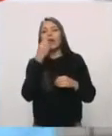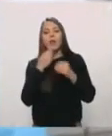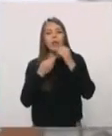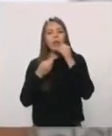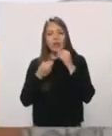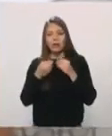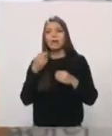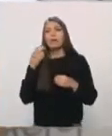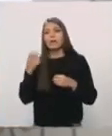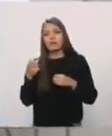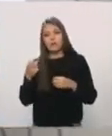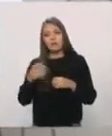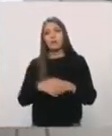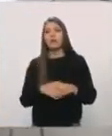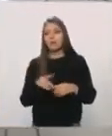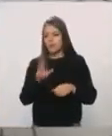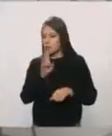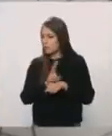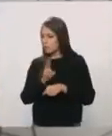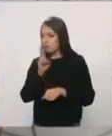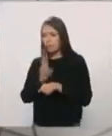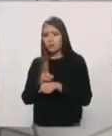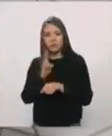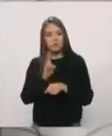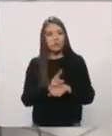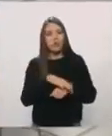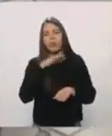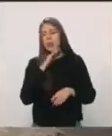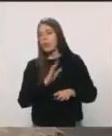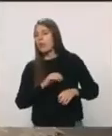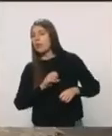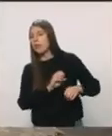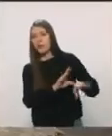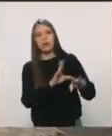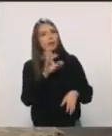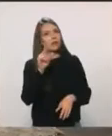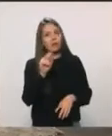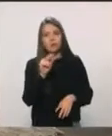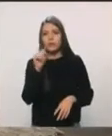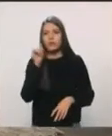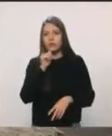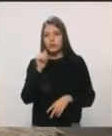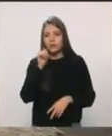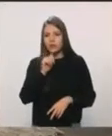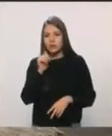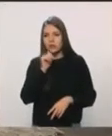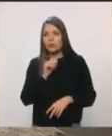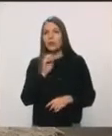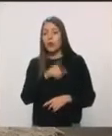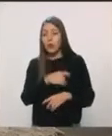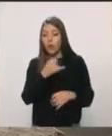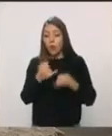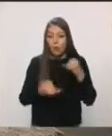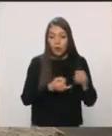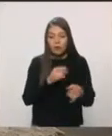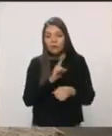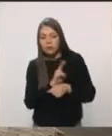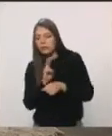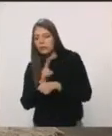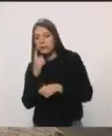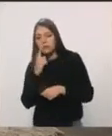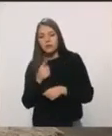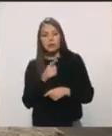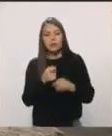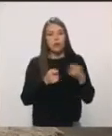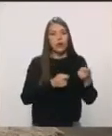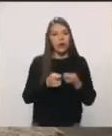desde la prevención, no quitarle los ojos de encima en medida de lo posible, o estar controlando los utensilios con los que llega a jugar para evitar que se